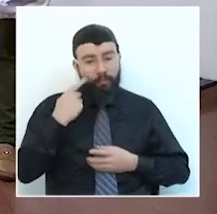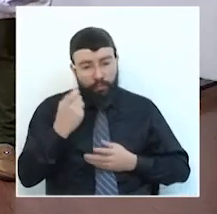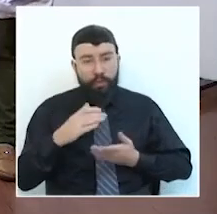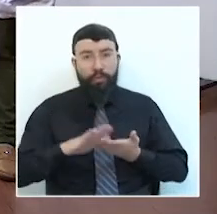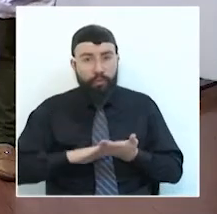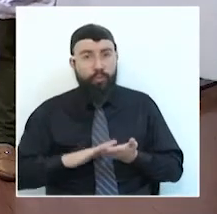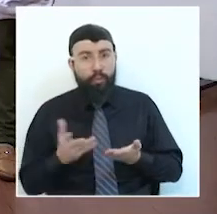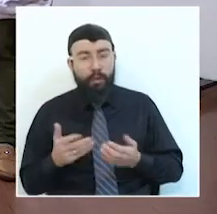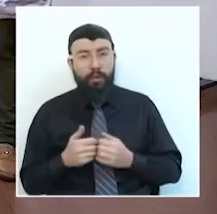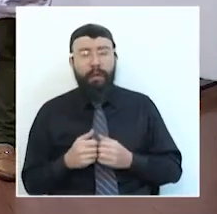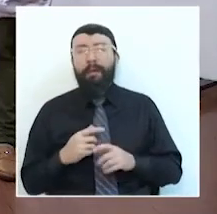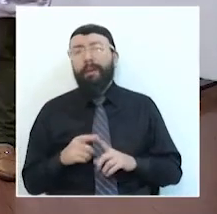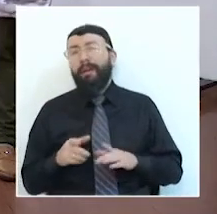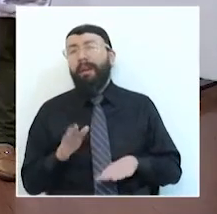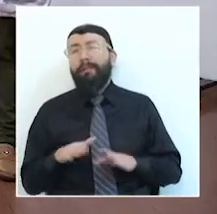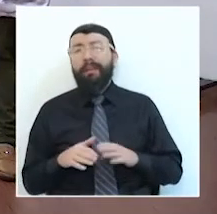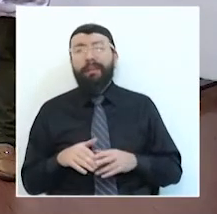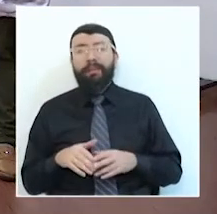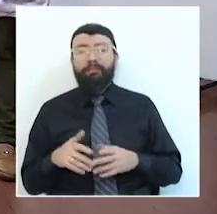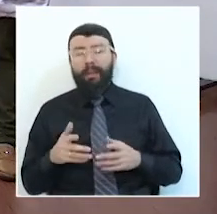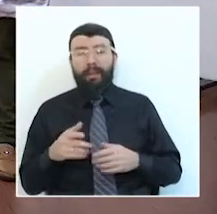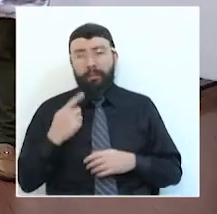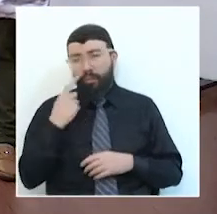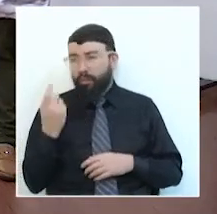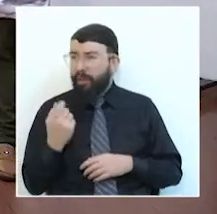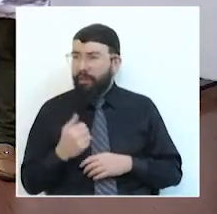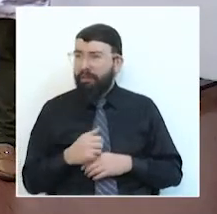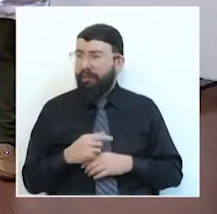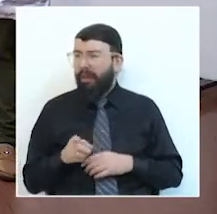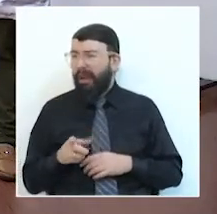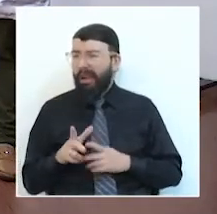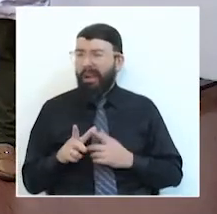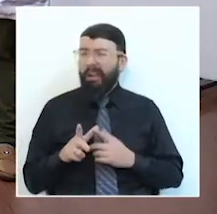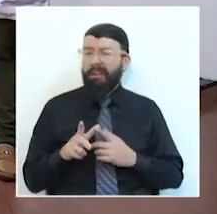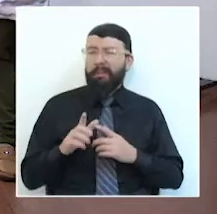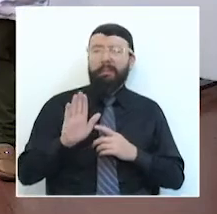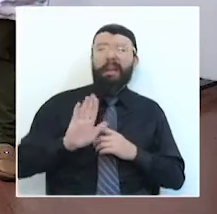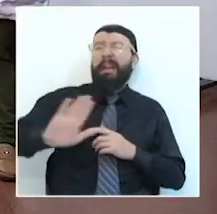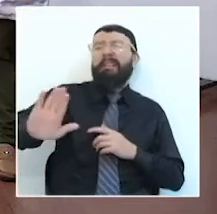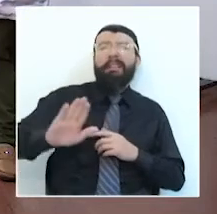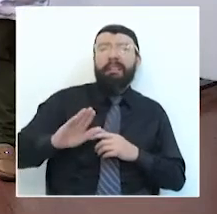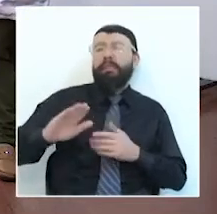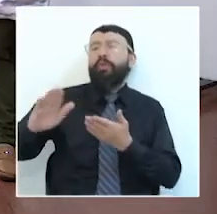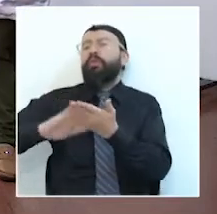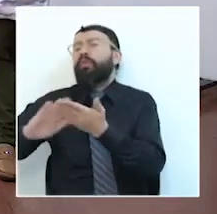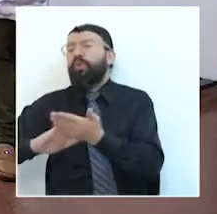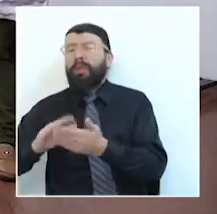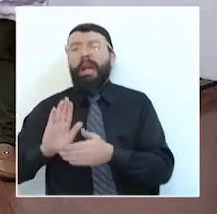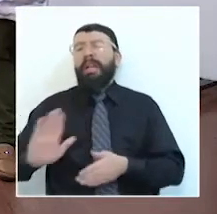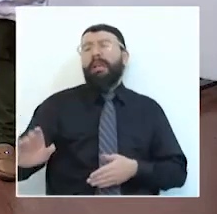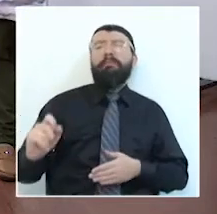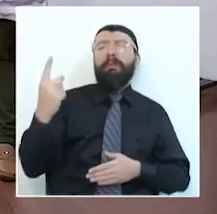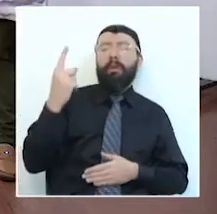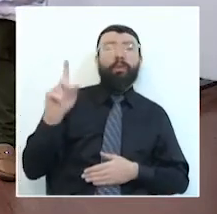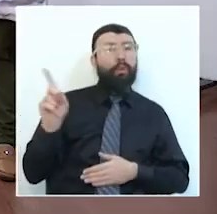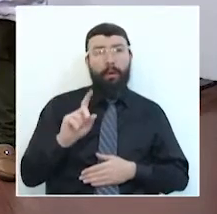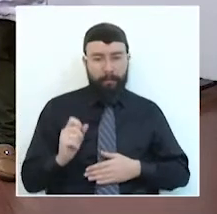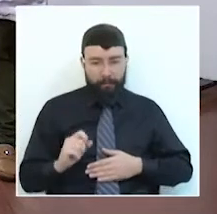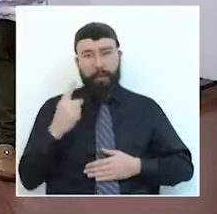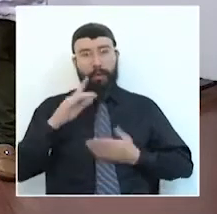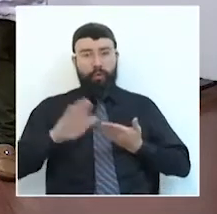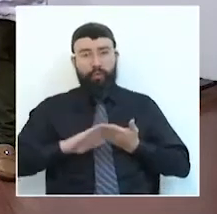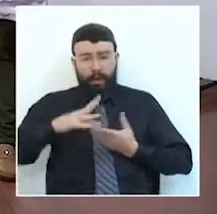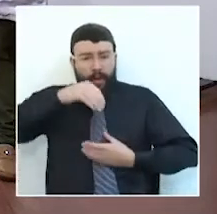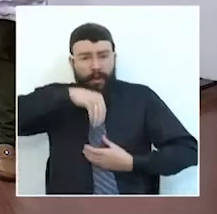siempre buscamos que se arregle lo de fuera y lo que hay que arreglar primero es lo de dentro y eso